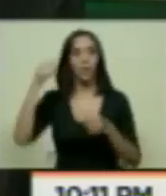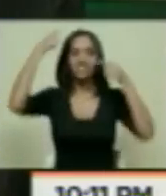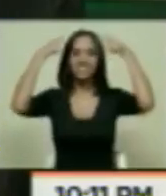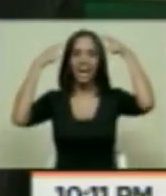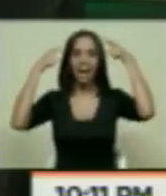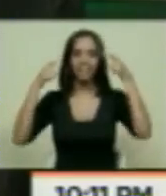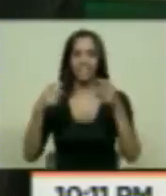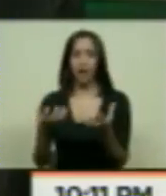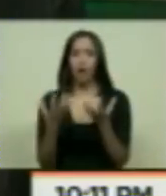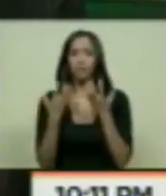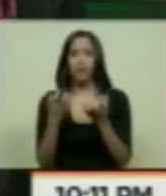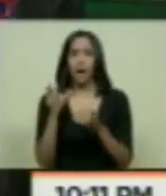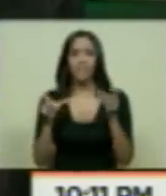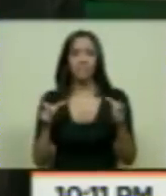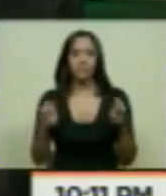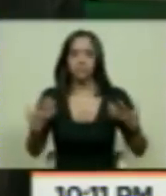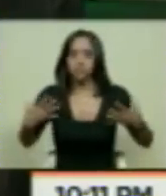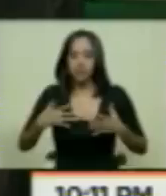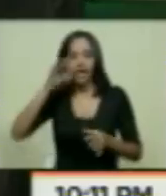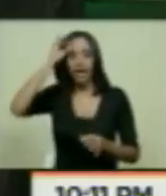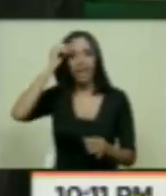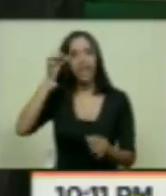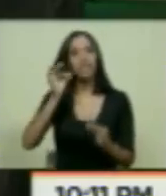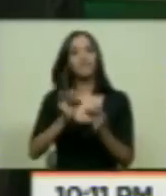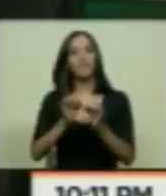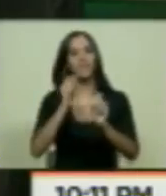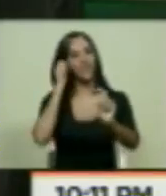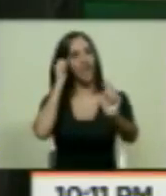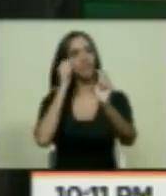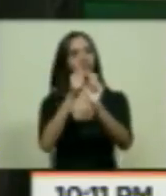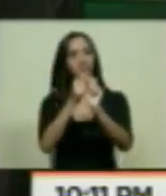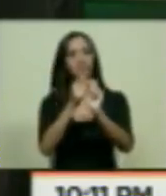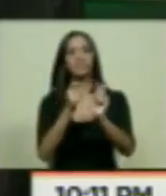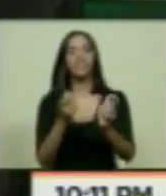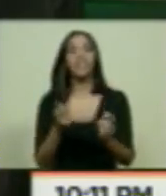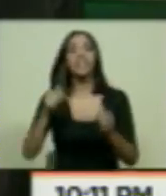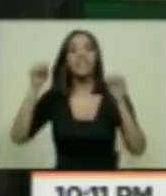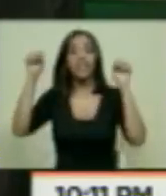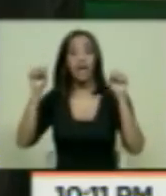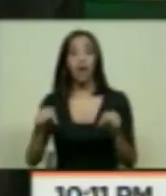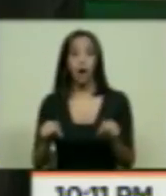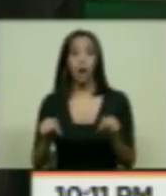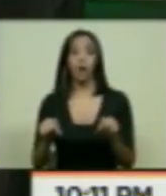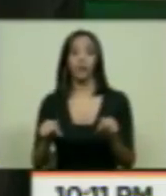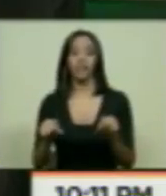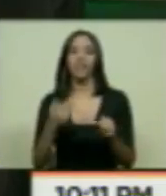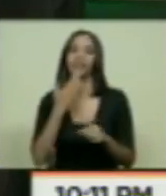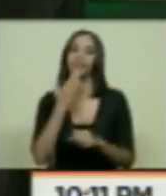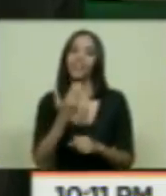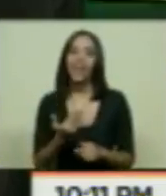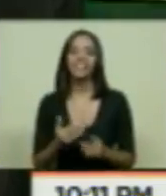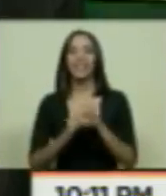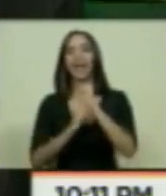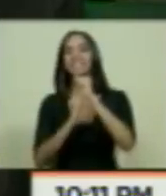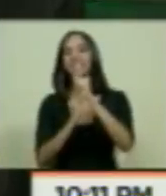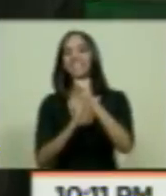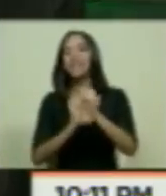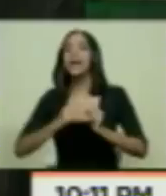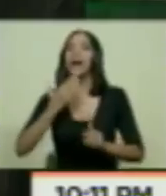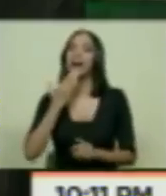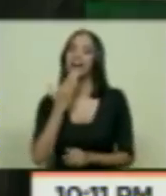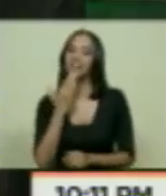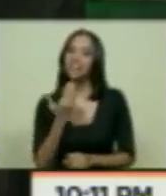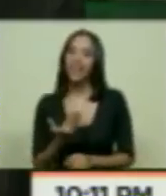cada una de esas esperanzas, era la sumatoria de esas esperanzas que todavía hoy, gracias a ese liderazgo, gracias a